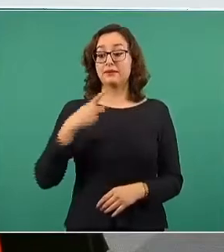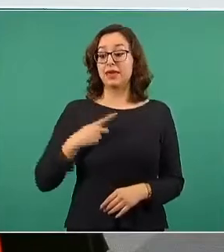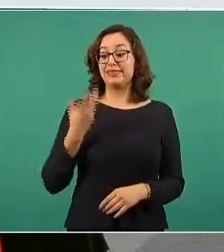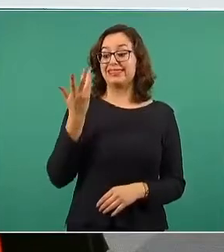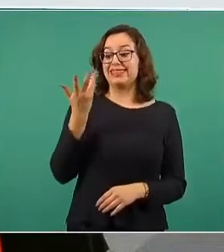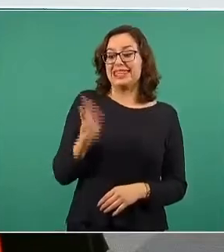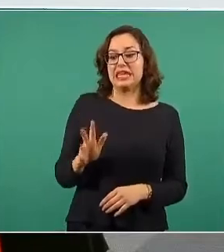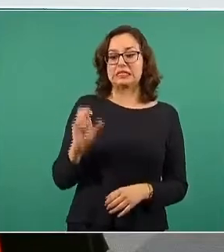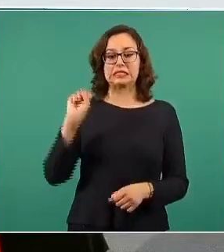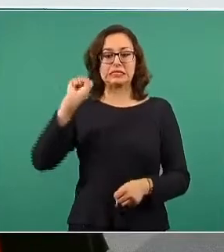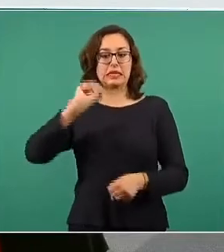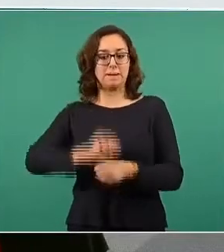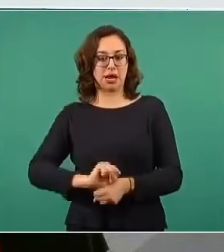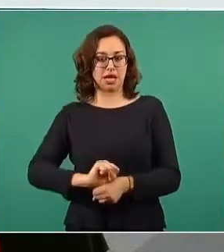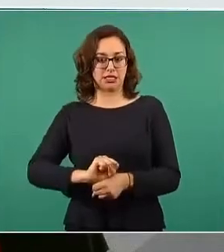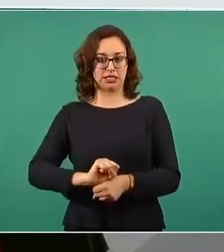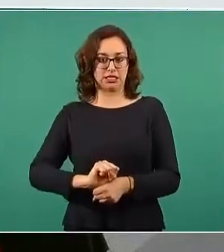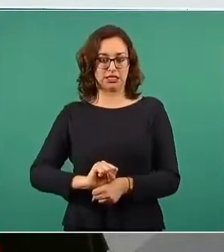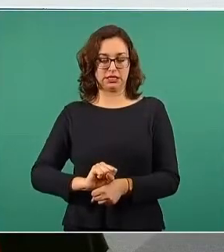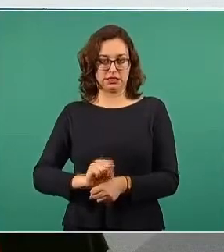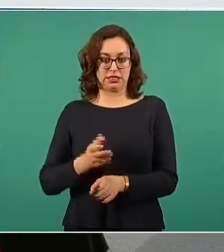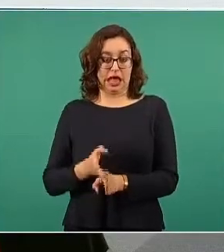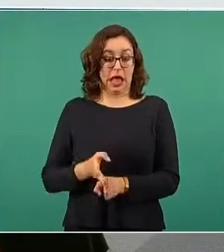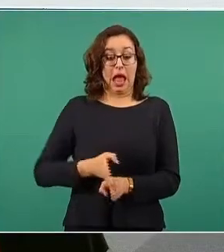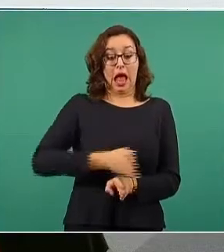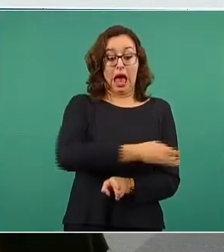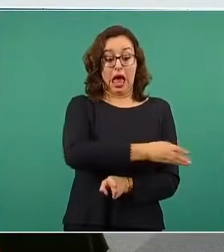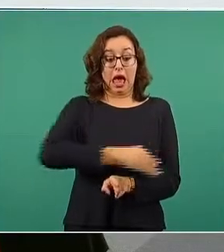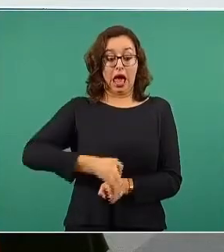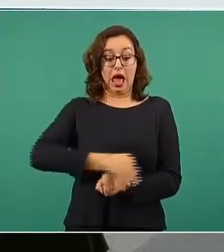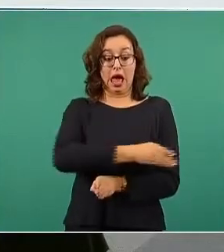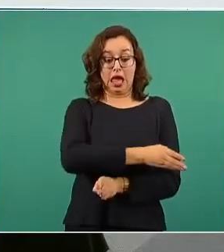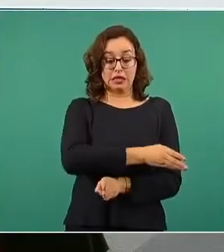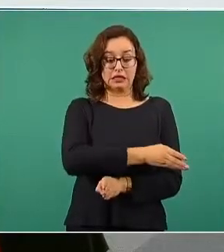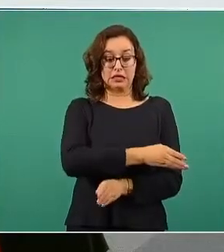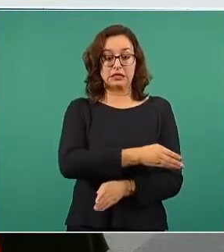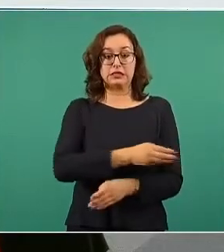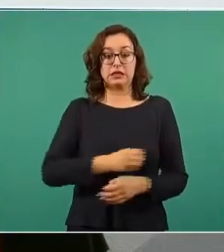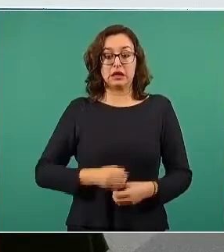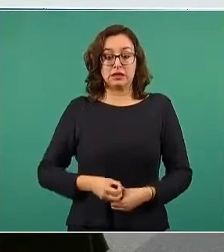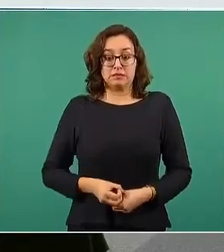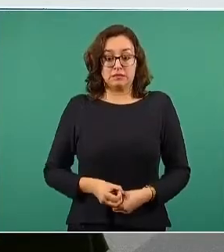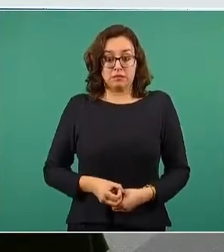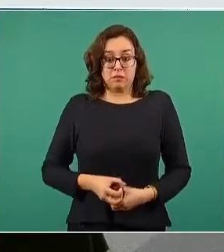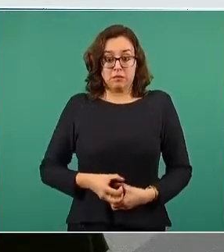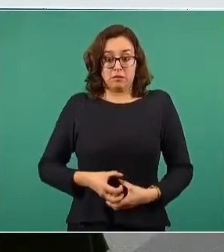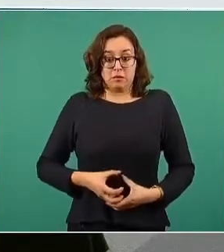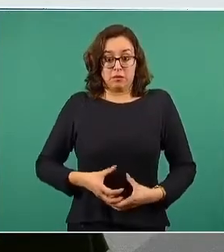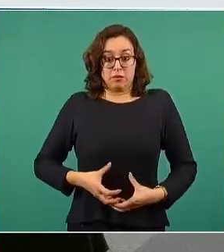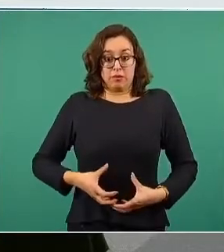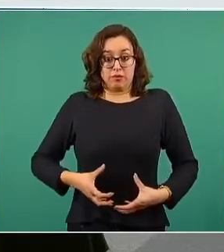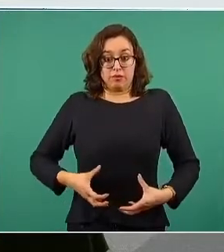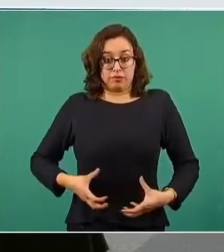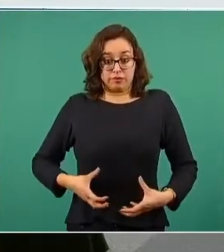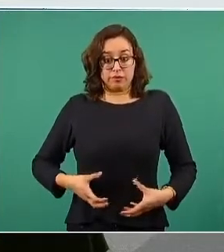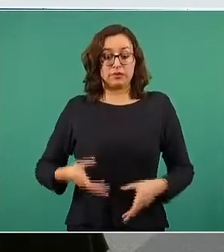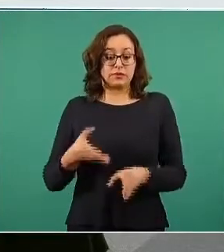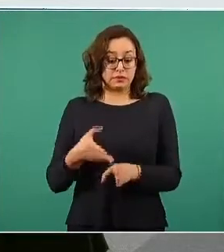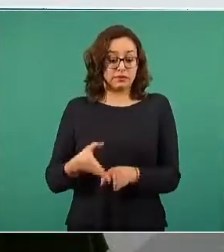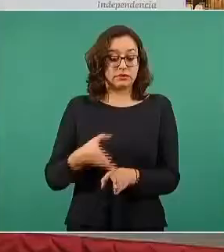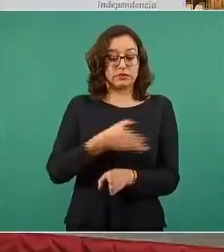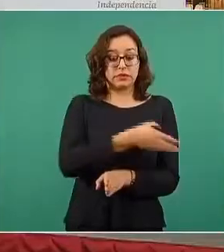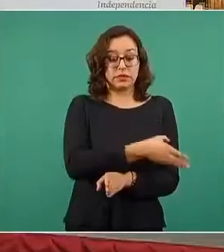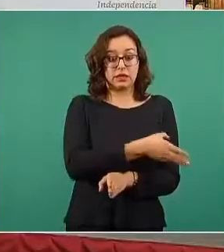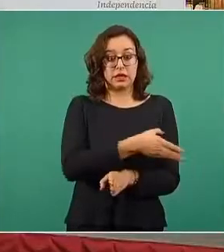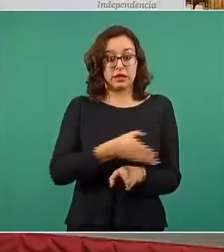uno está en desarrollo embrionario, intrauterino, la parte más importante de la formación